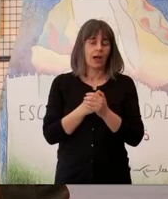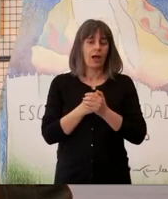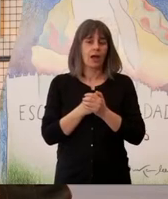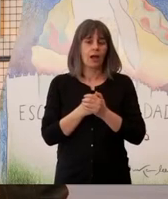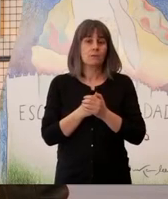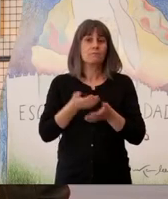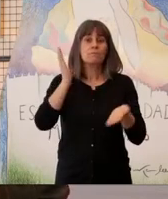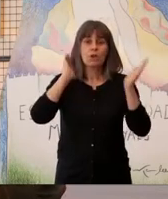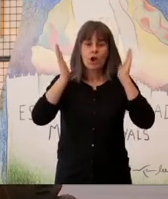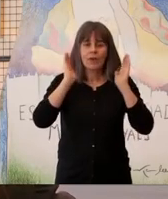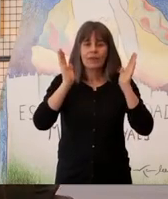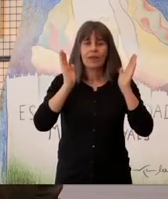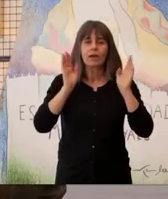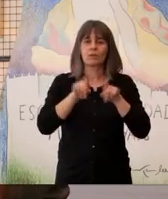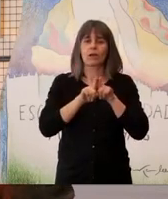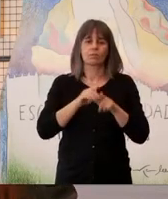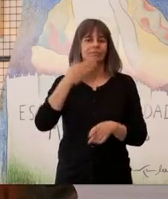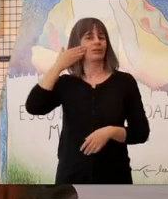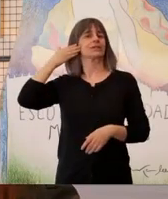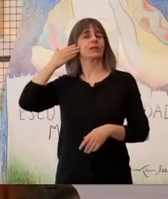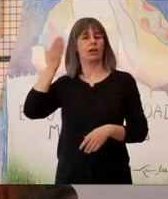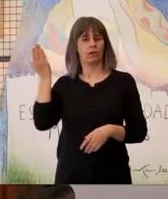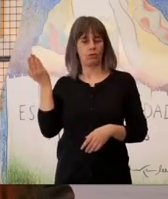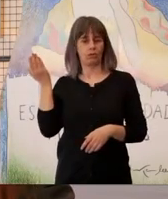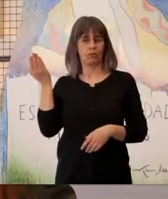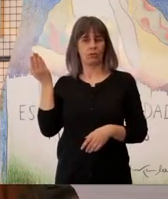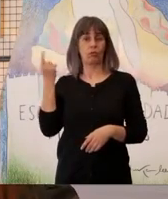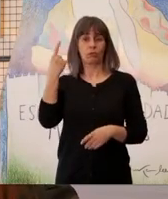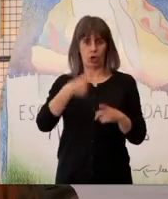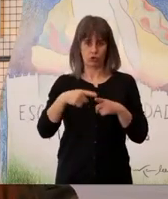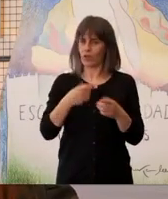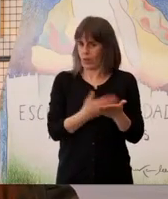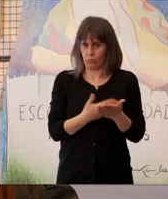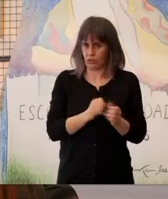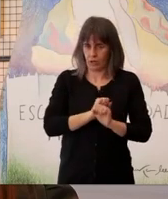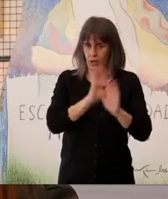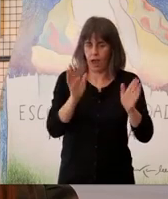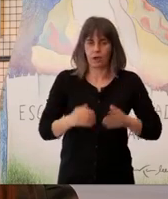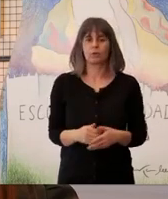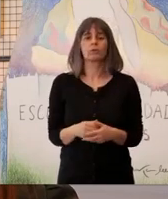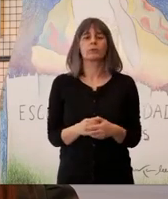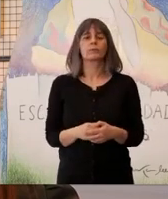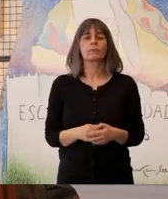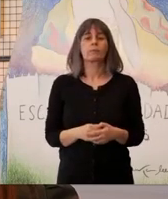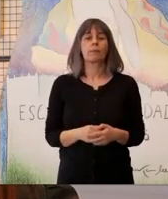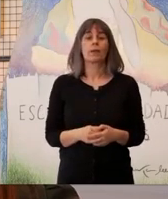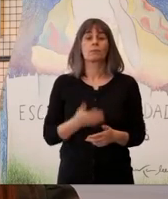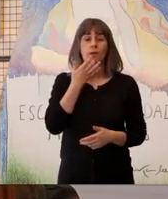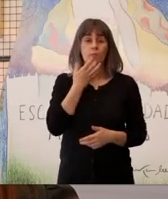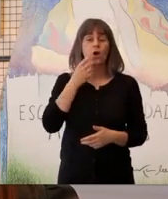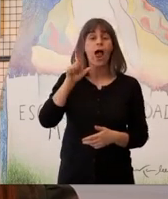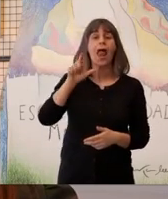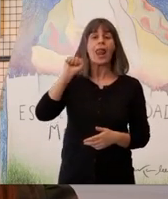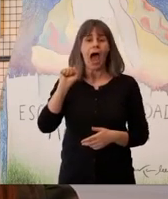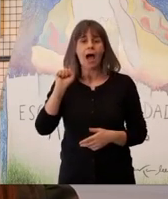tiene prestigio y fijaos hay una cosa que lo demuestra claramente cuando la manada viola